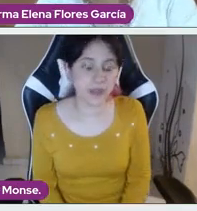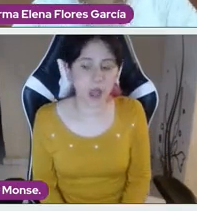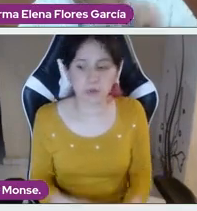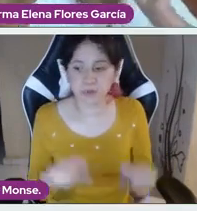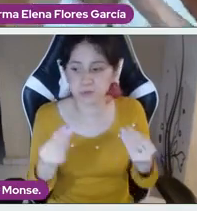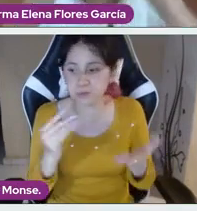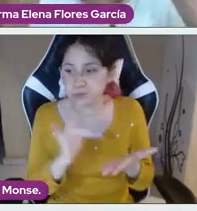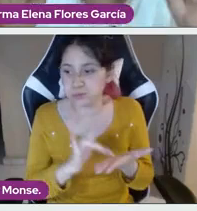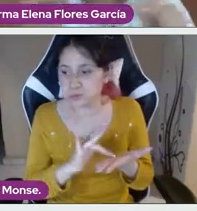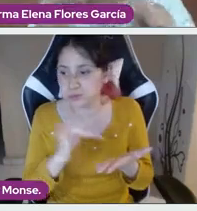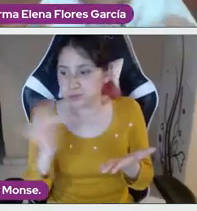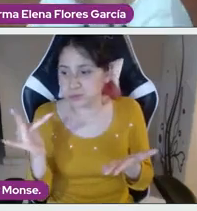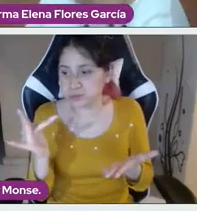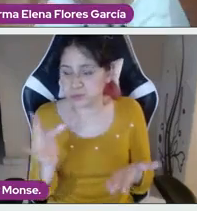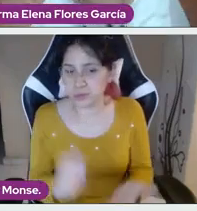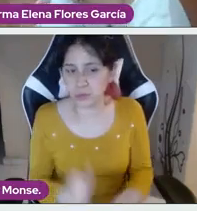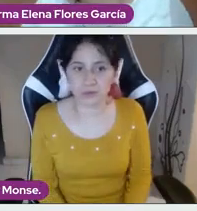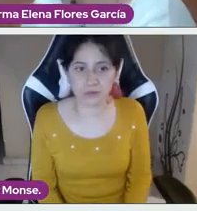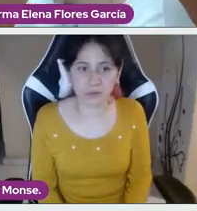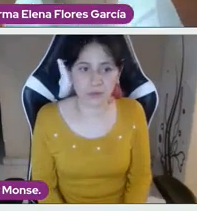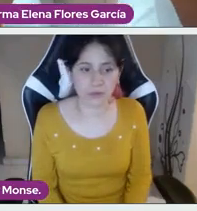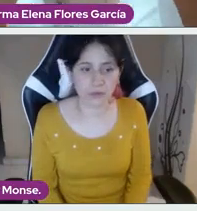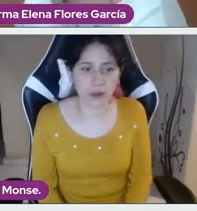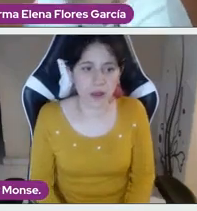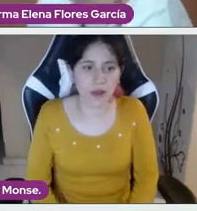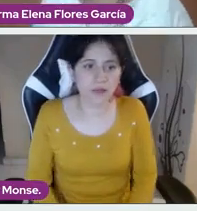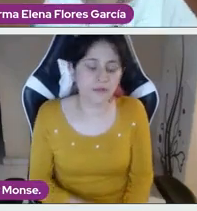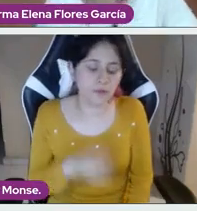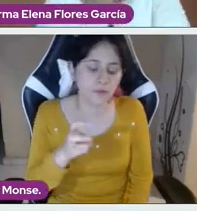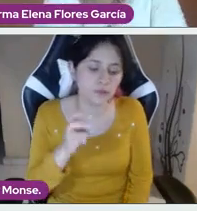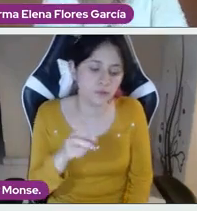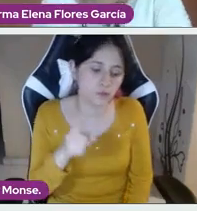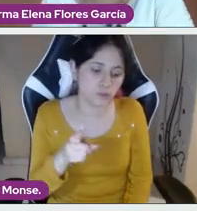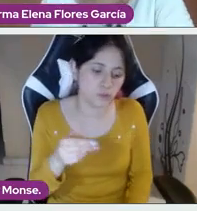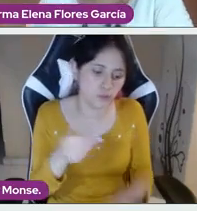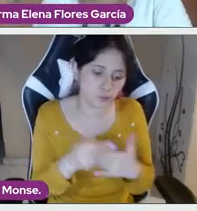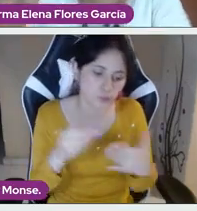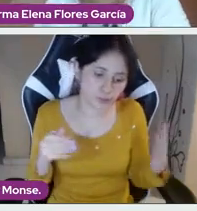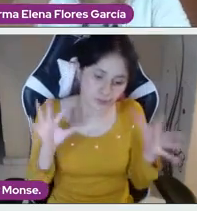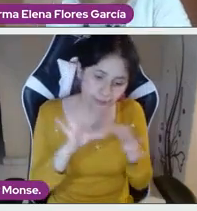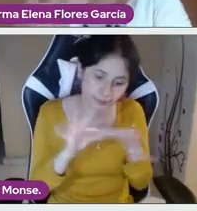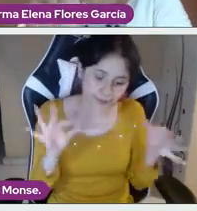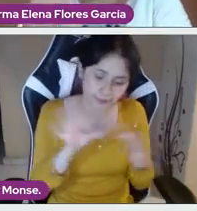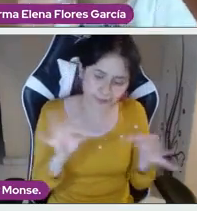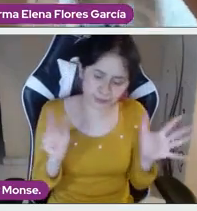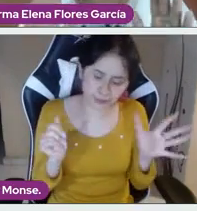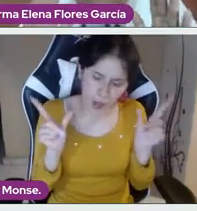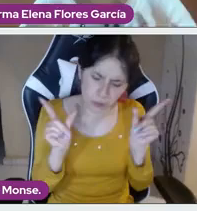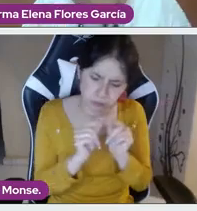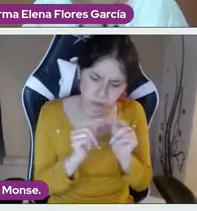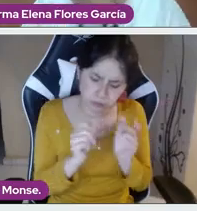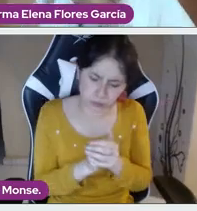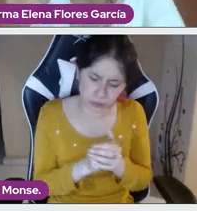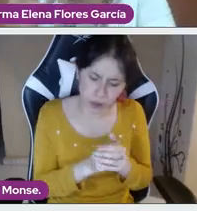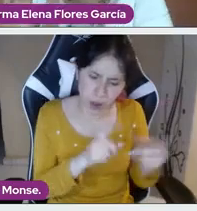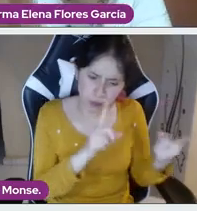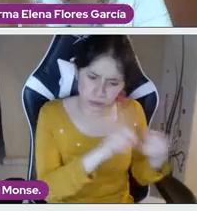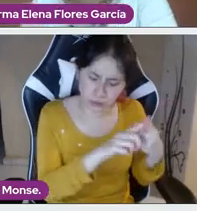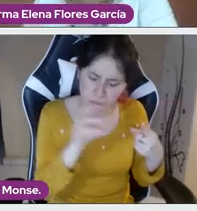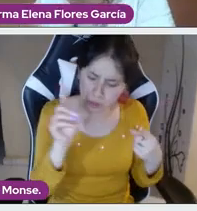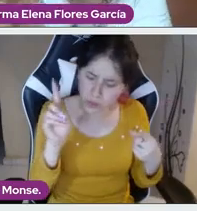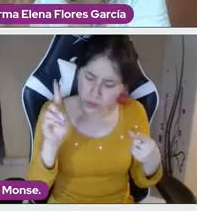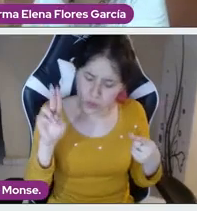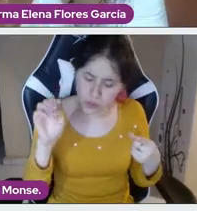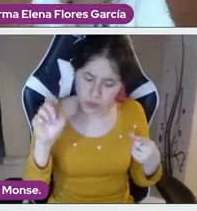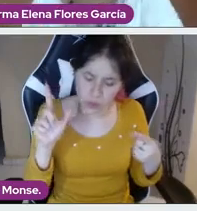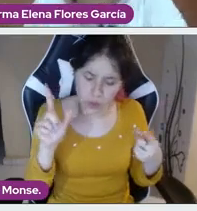Muchísimas gracias. Creo que lo encuadraría conforme a lo que usted maravillosamente nos acaba de compartir. Sería una cosa es duelo, ¿no? Otra cosa es